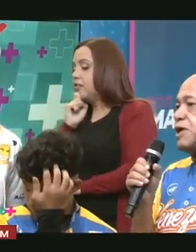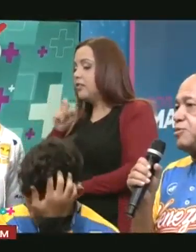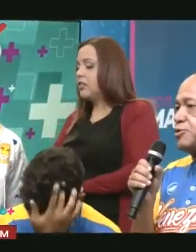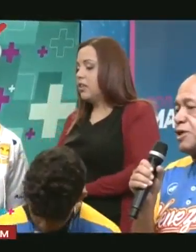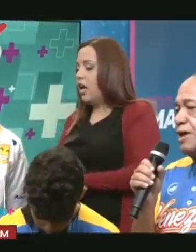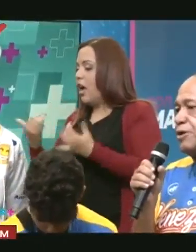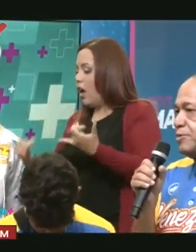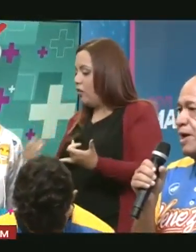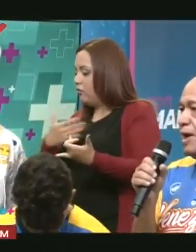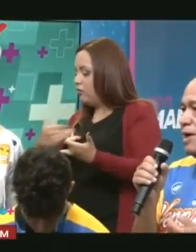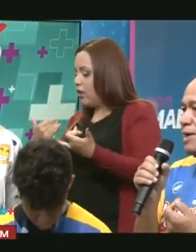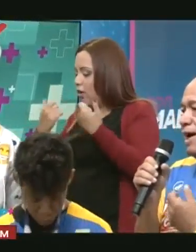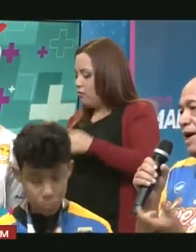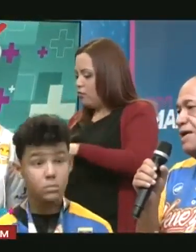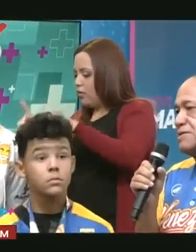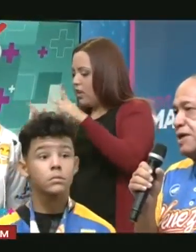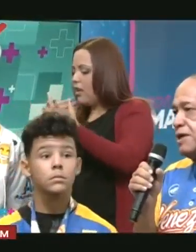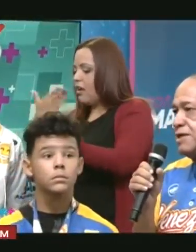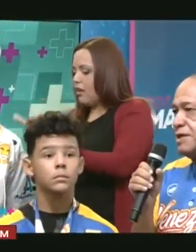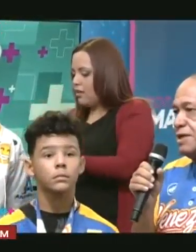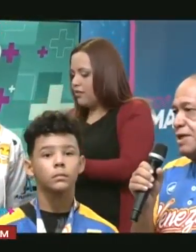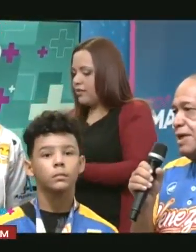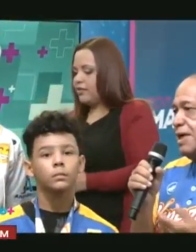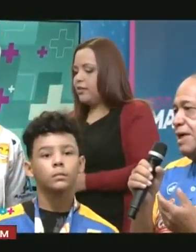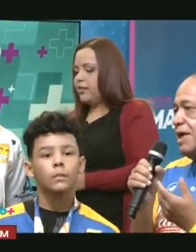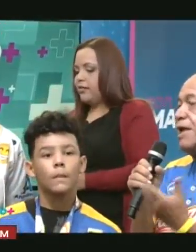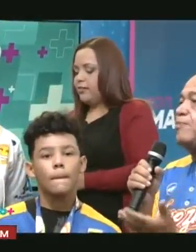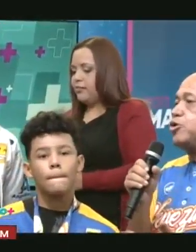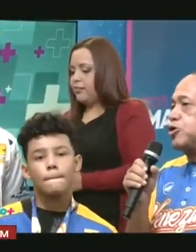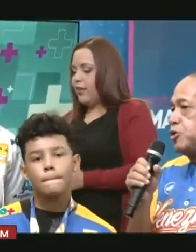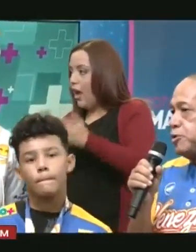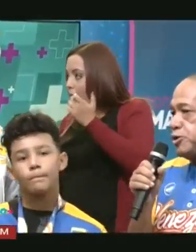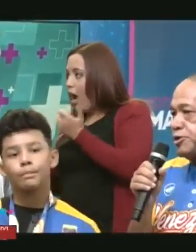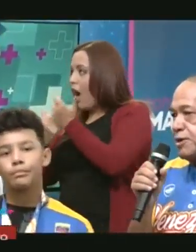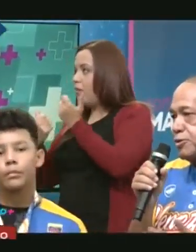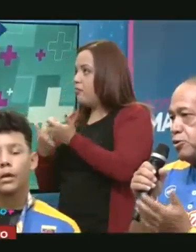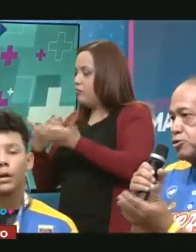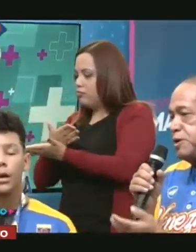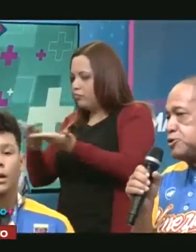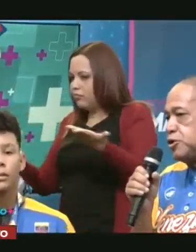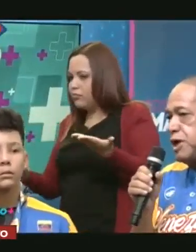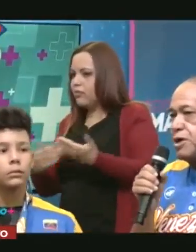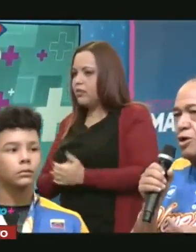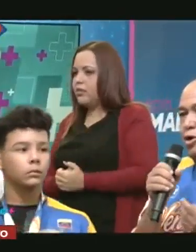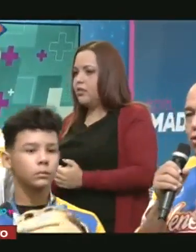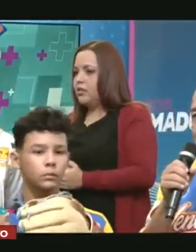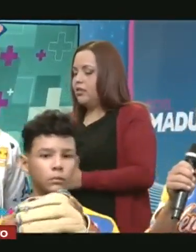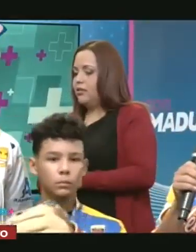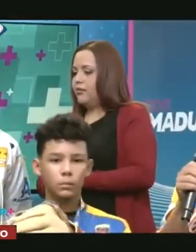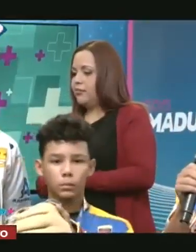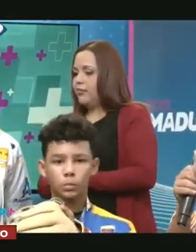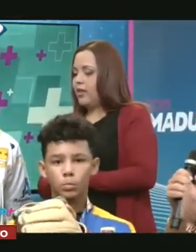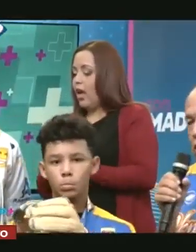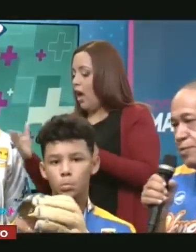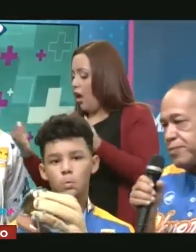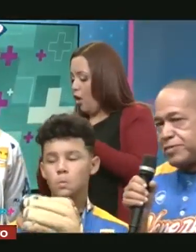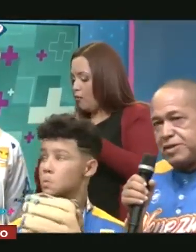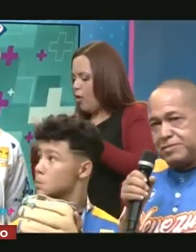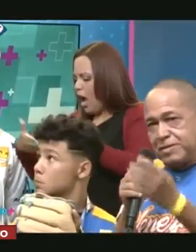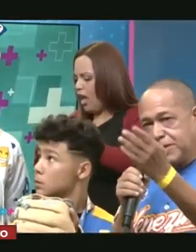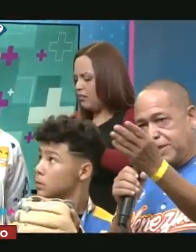Queríamos aprovechar la oportunidad, bueno, para agradecerle el apoyo que nos brindó tanto su persona como también el